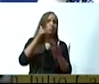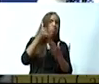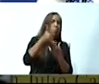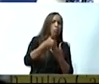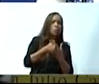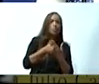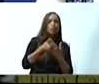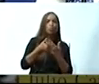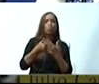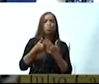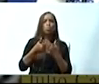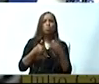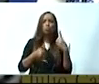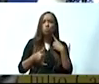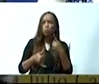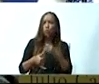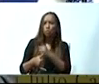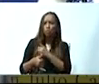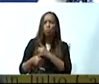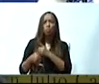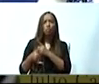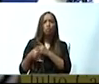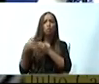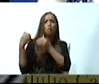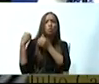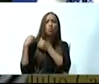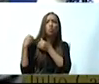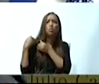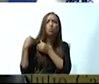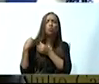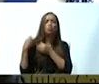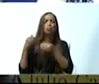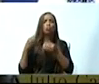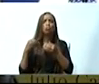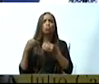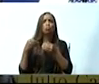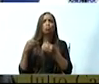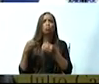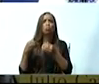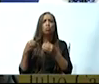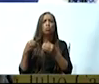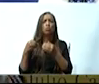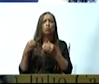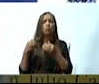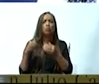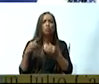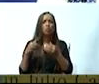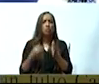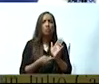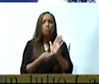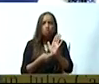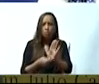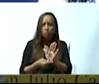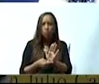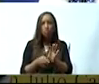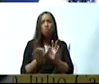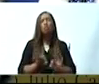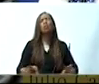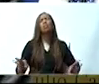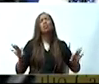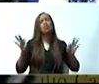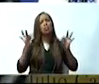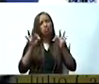nos expresamos aquí en este hemiciclo y lo que aprobamos acá se convierte en normativa. Por eso cada iniciativa